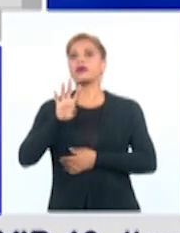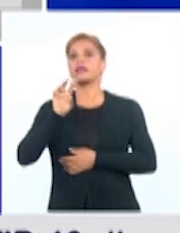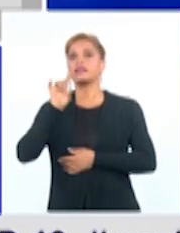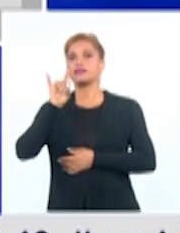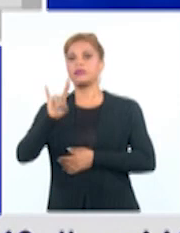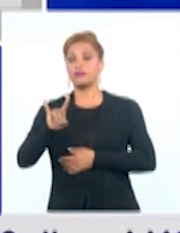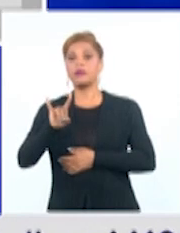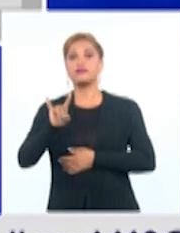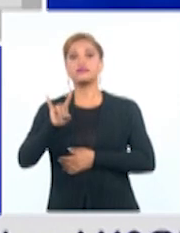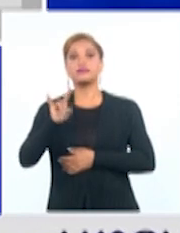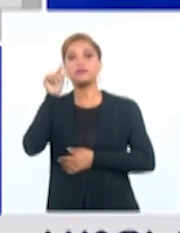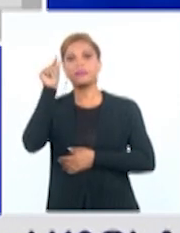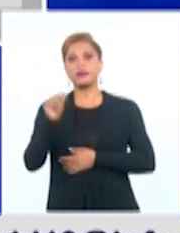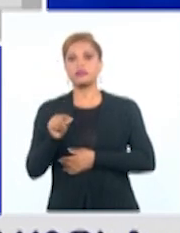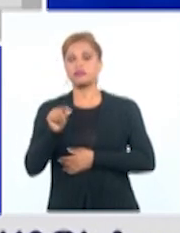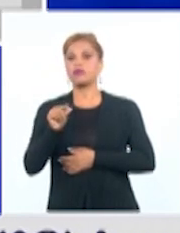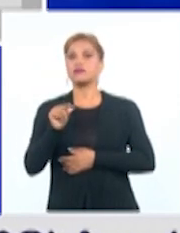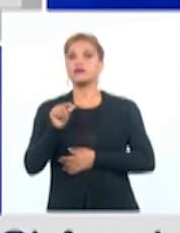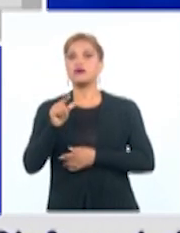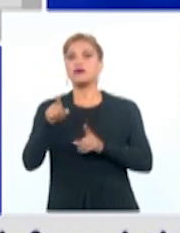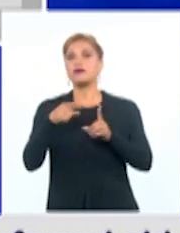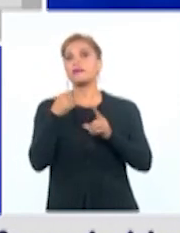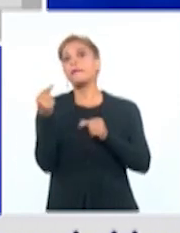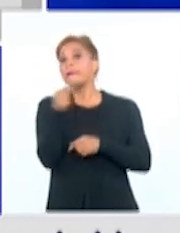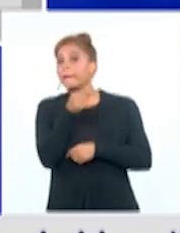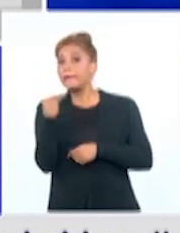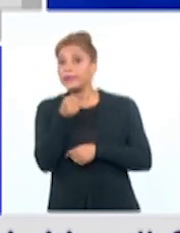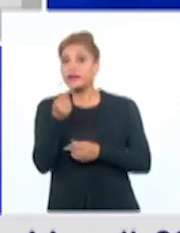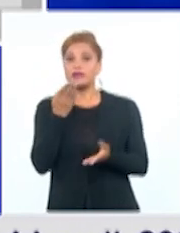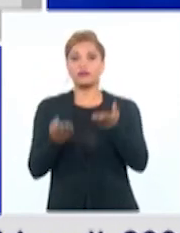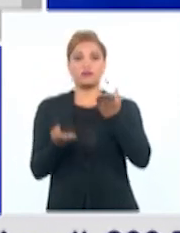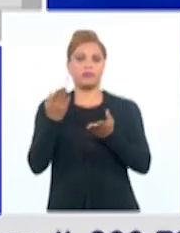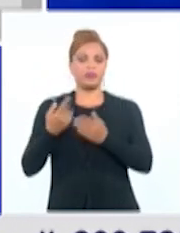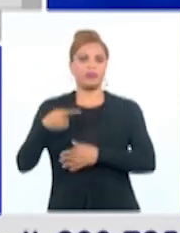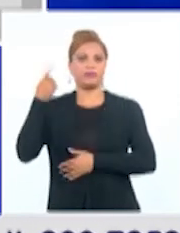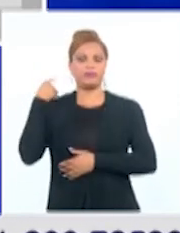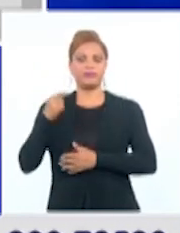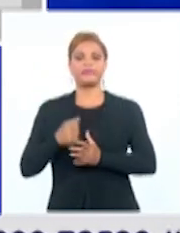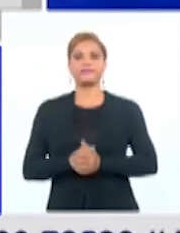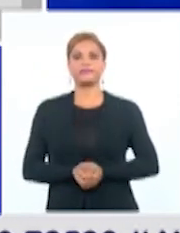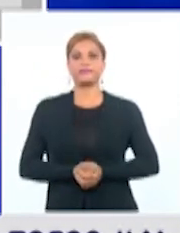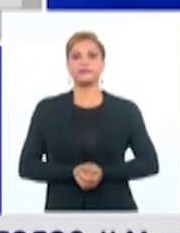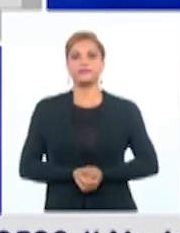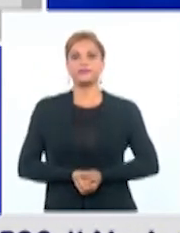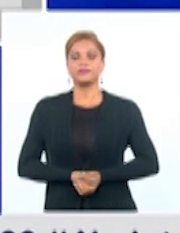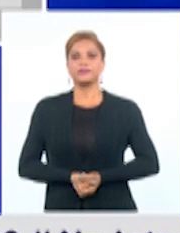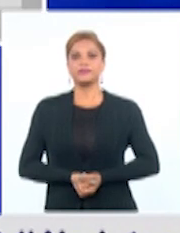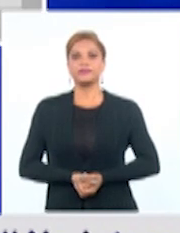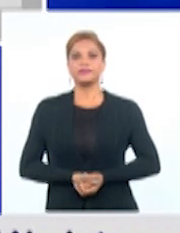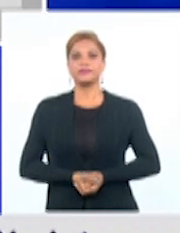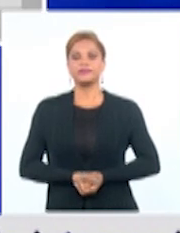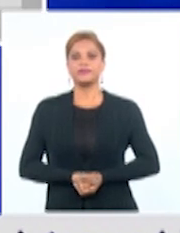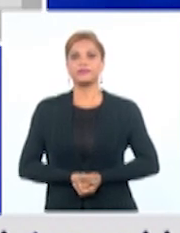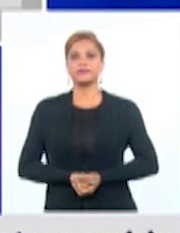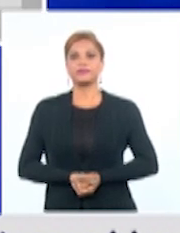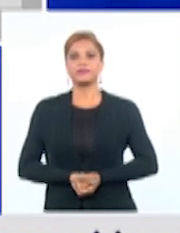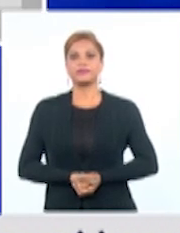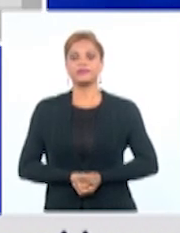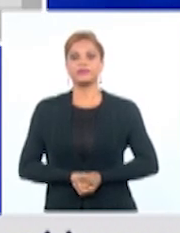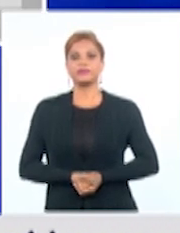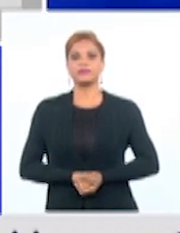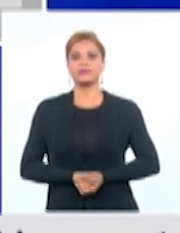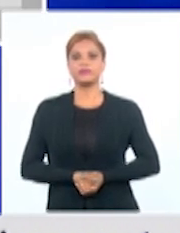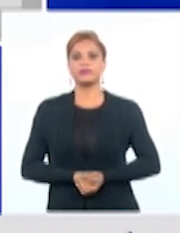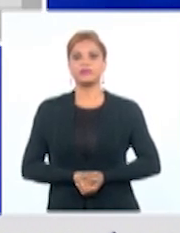349 casos autóctonos menos que los que se informaron en el día de ayer. Es una cifra que